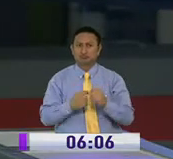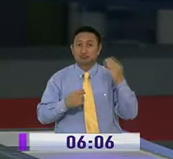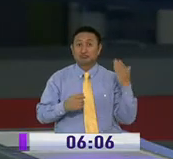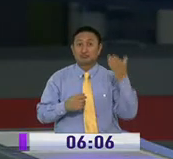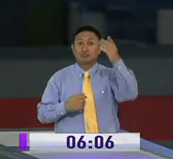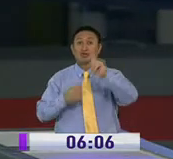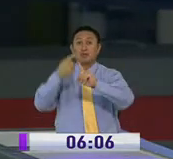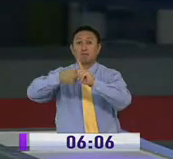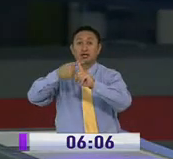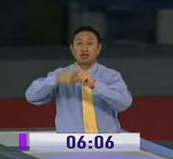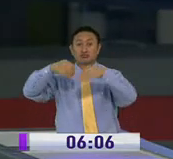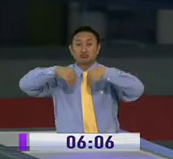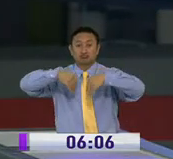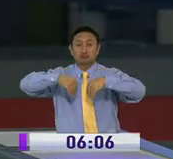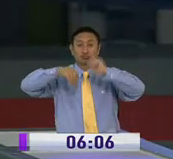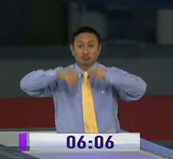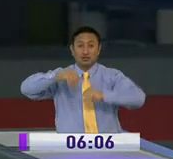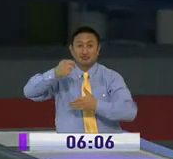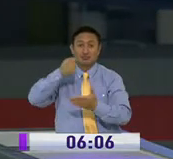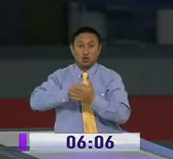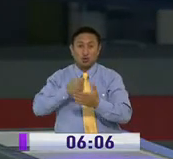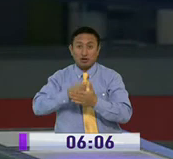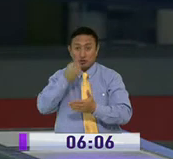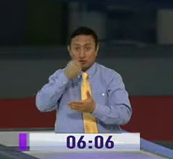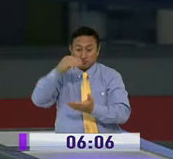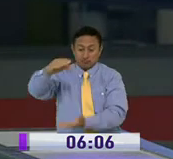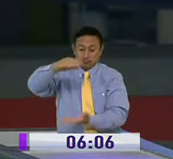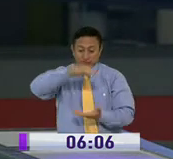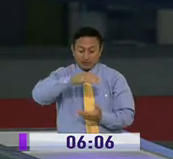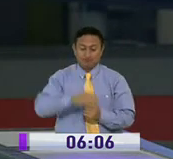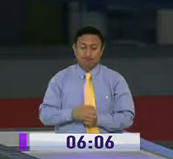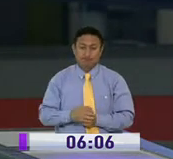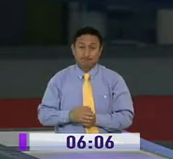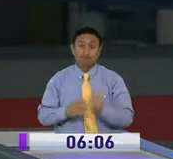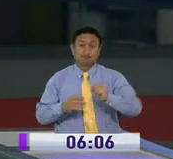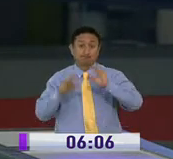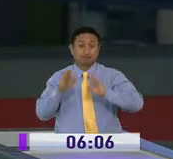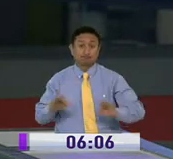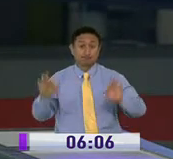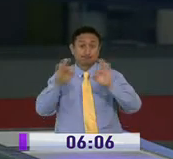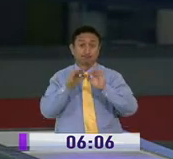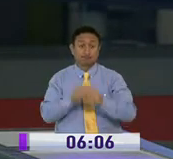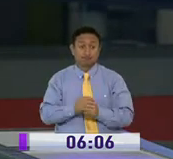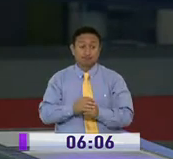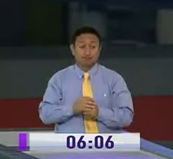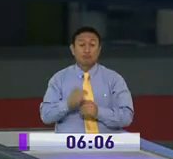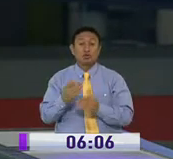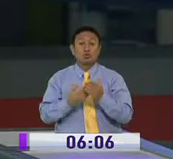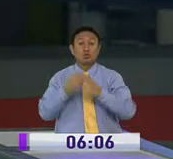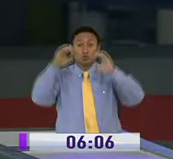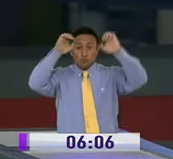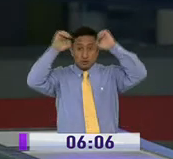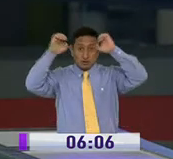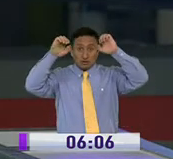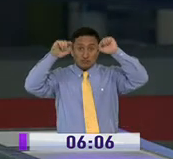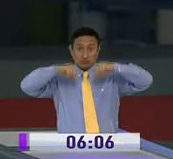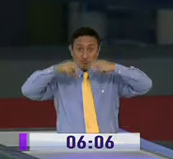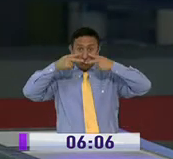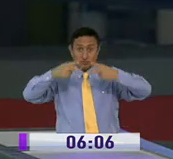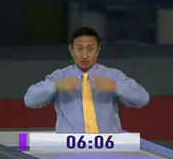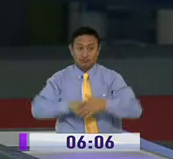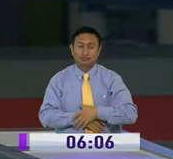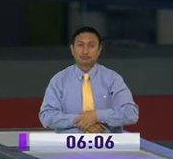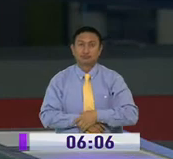los mercados y supermercados con la intención de abastecerse de víveres. Hay que destacar las estrategias de prevención que se